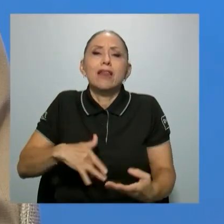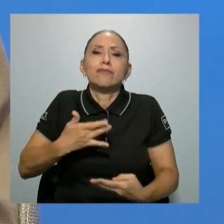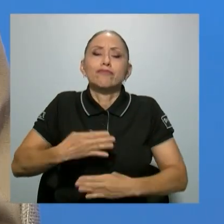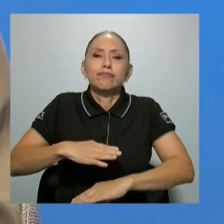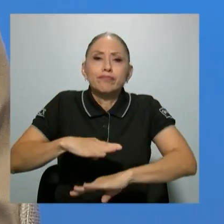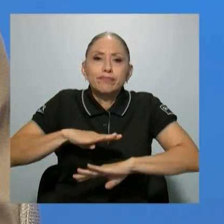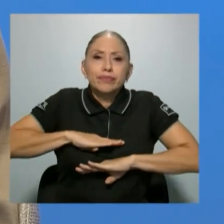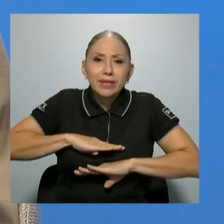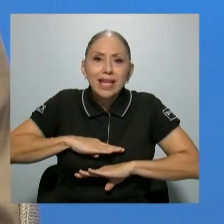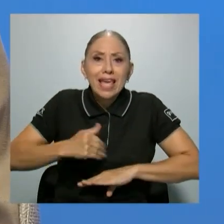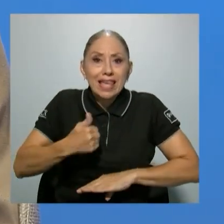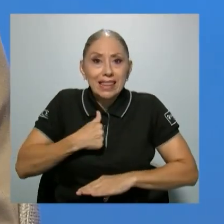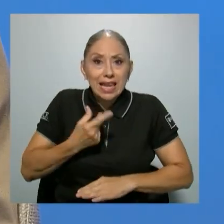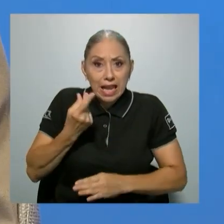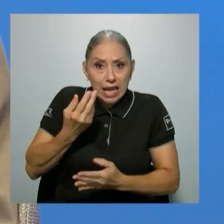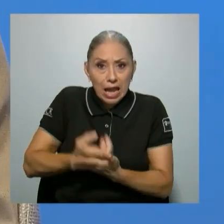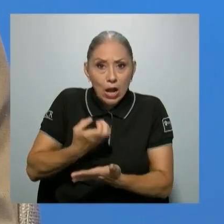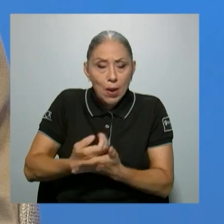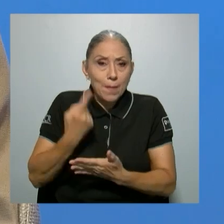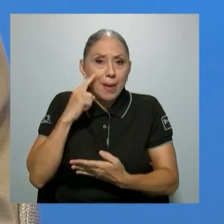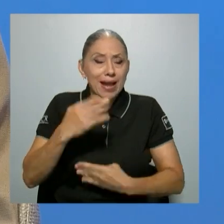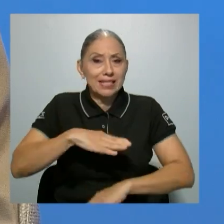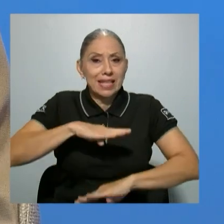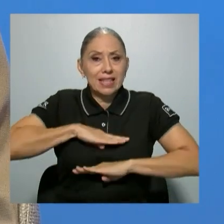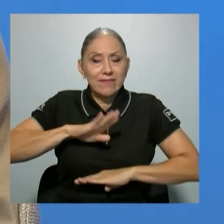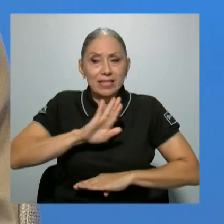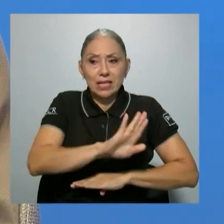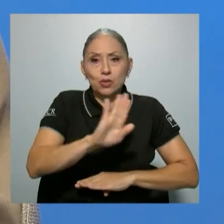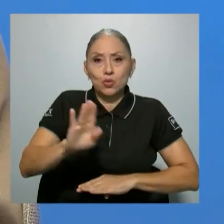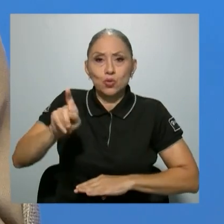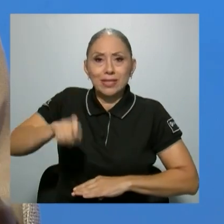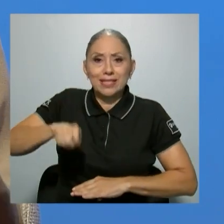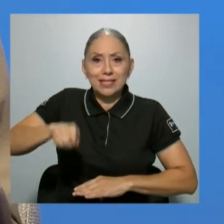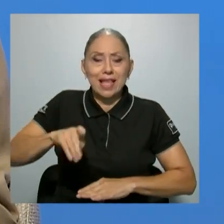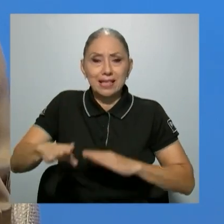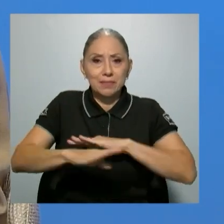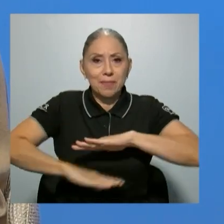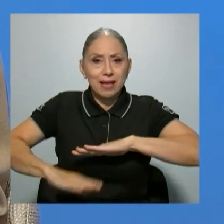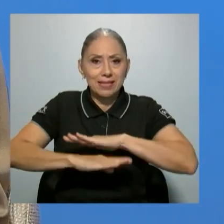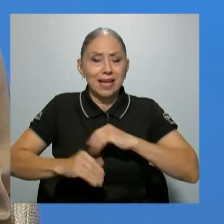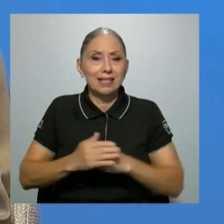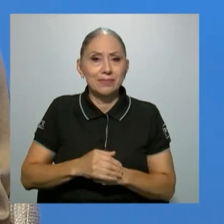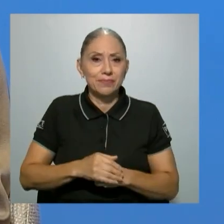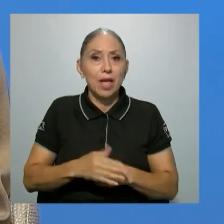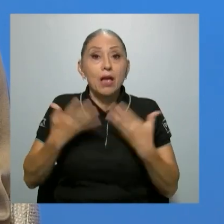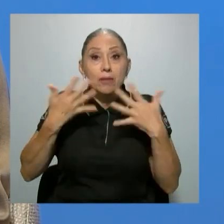tener recursos económicos para satisfacer esas necesidades básicas. Entonces, después